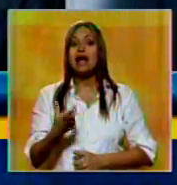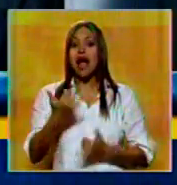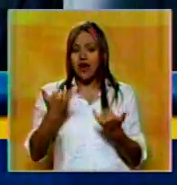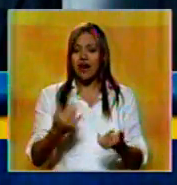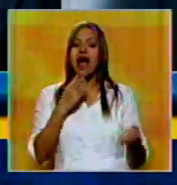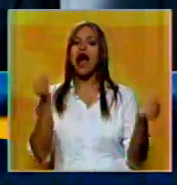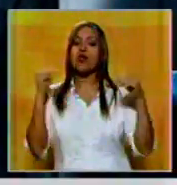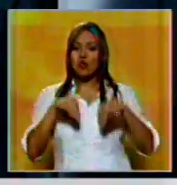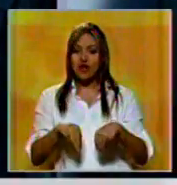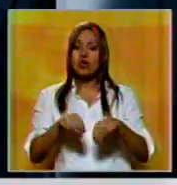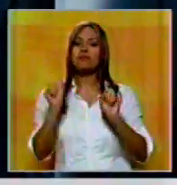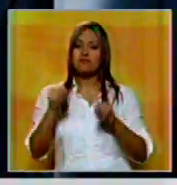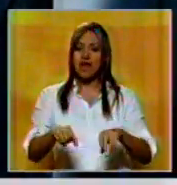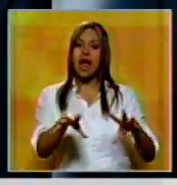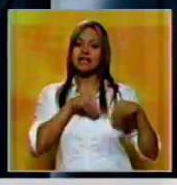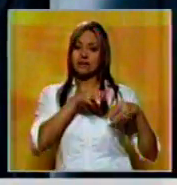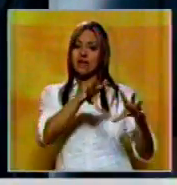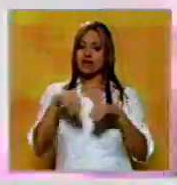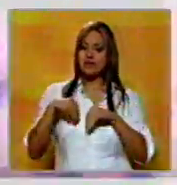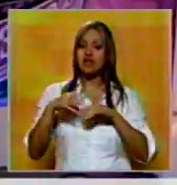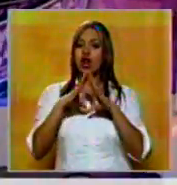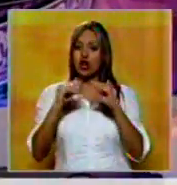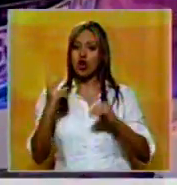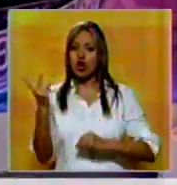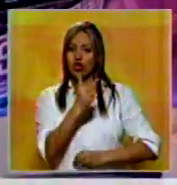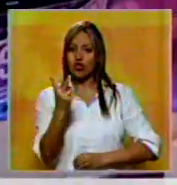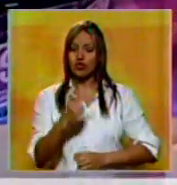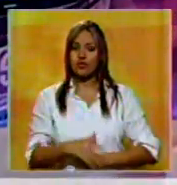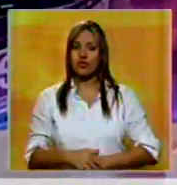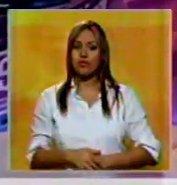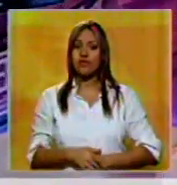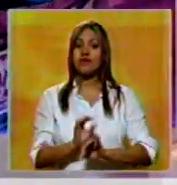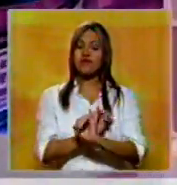un acuerdo aceptable para todos. De esta manera